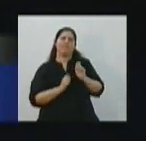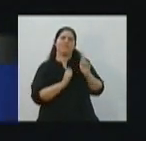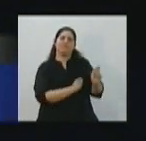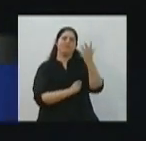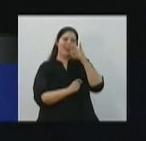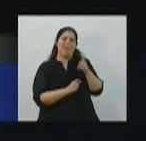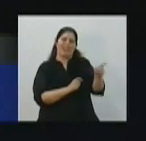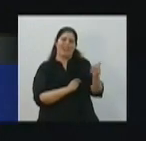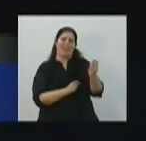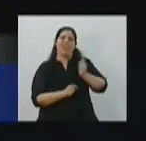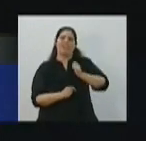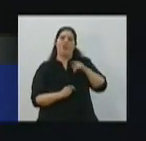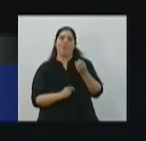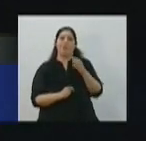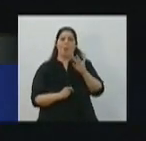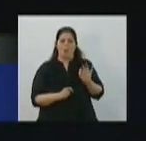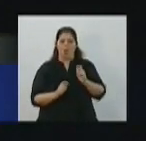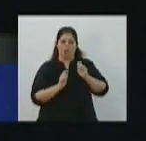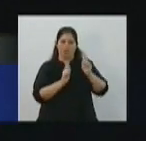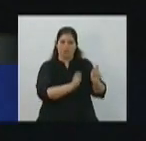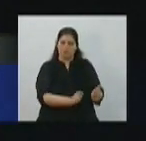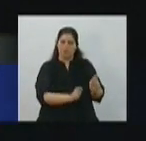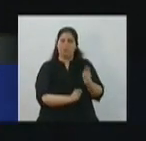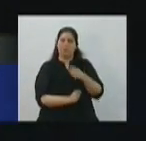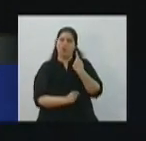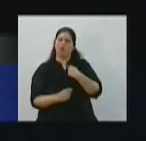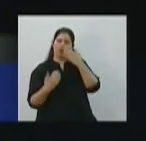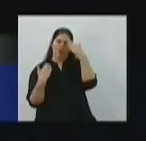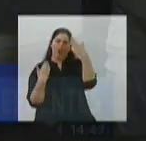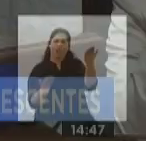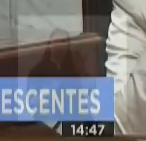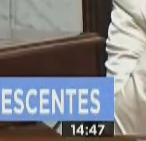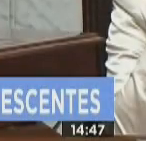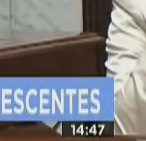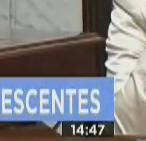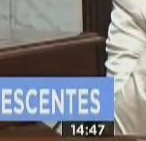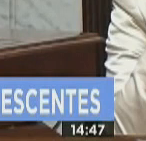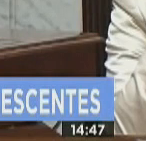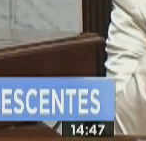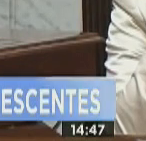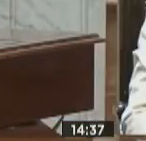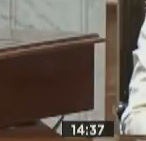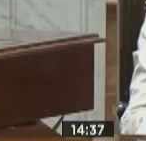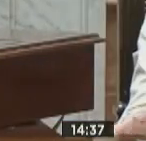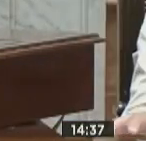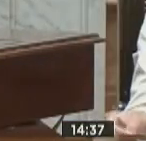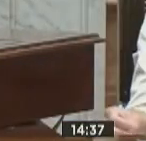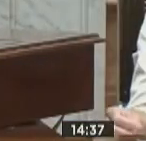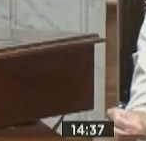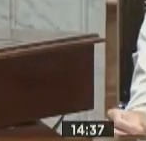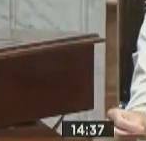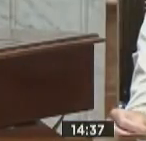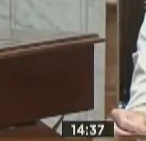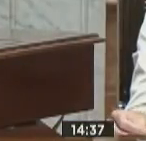etiqueta la respuesta a los del liderazgo indiscutido el de cristina lo que tiene que ver digamos con el kirchnerismo y parte del peronismo el